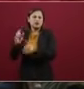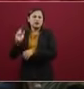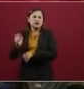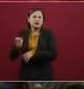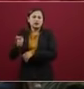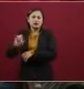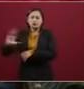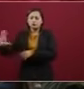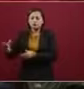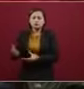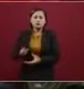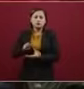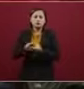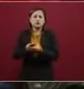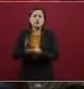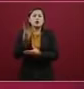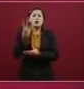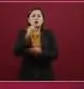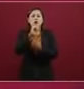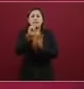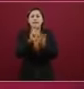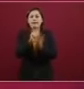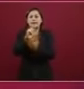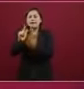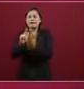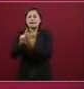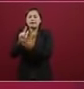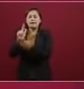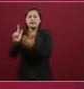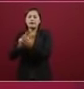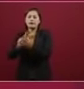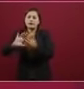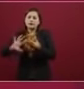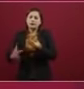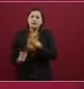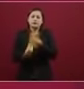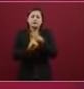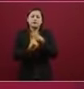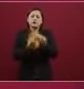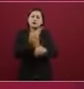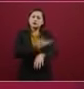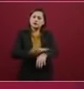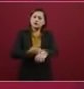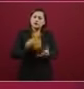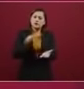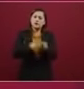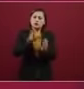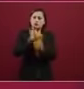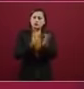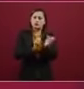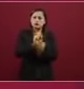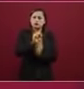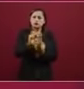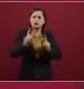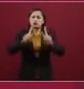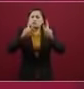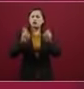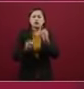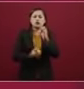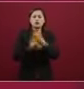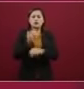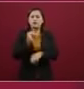cuatro leyes complementarias de la reforma constitucional que creó la Guardia Nacional.